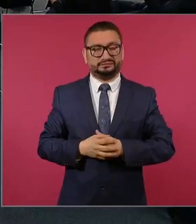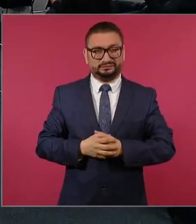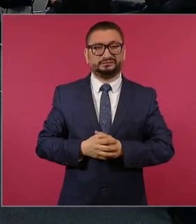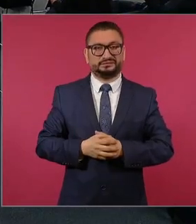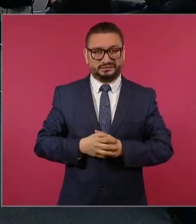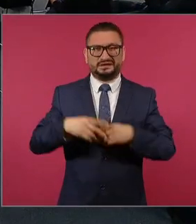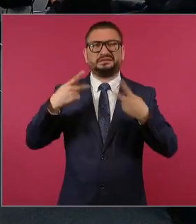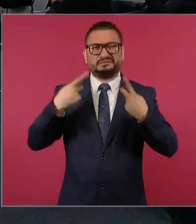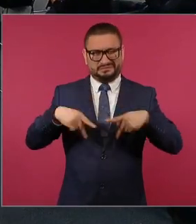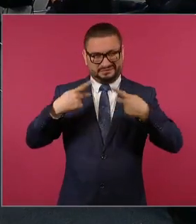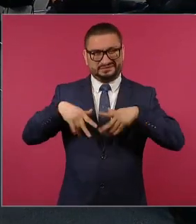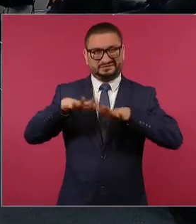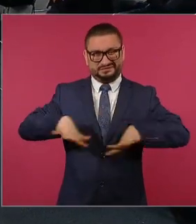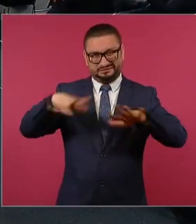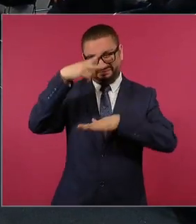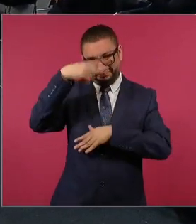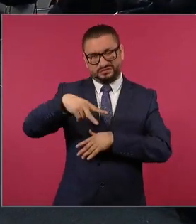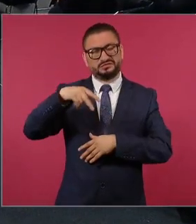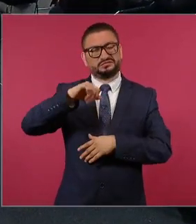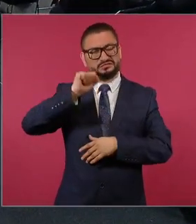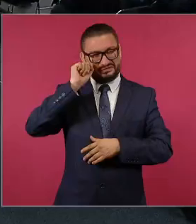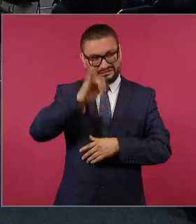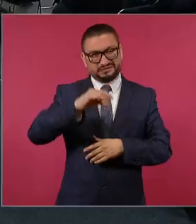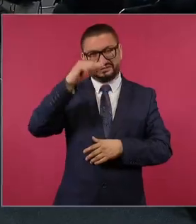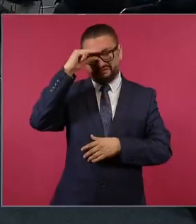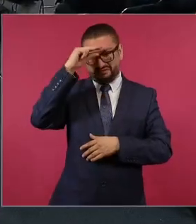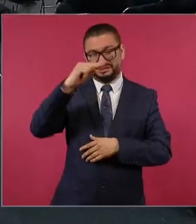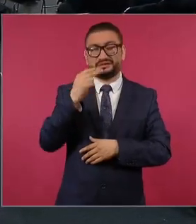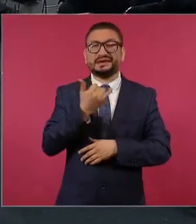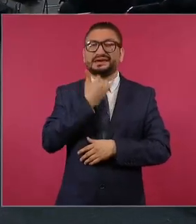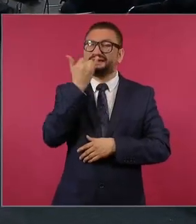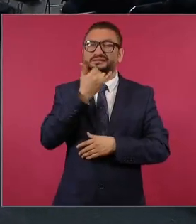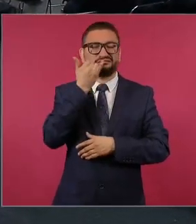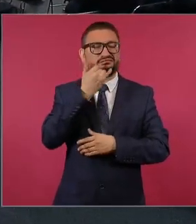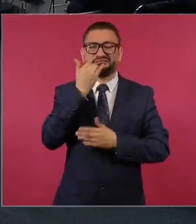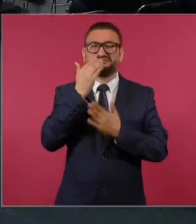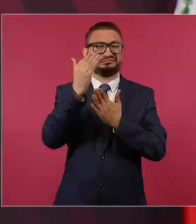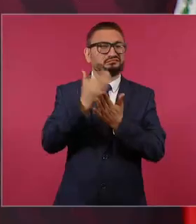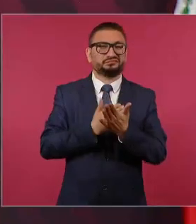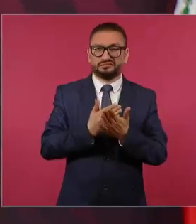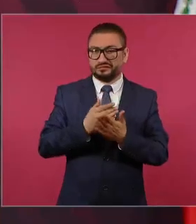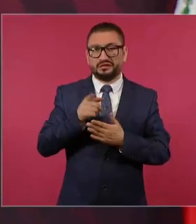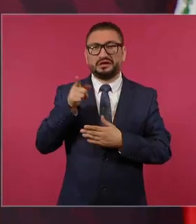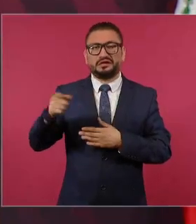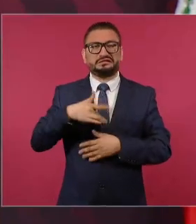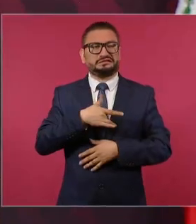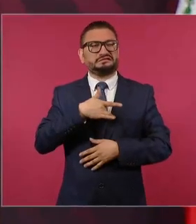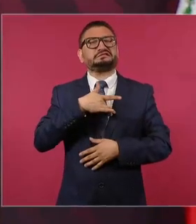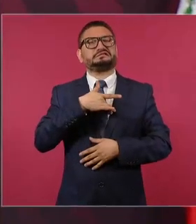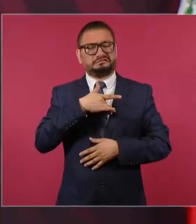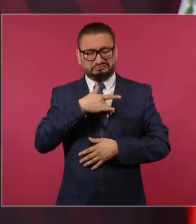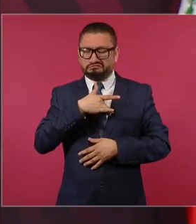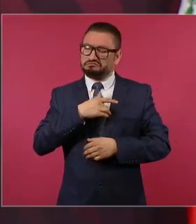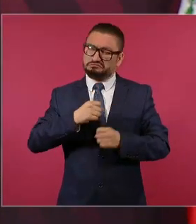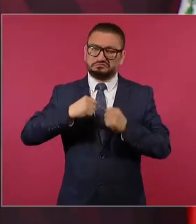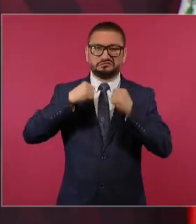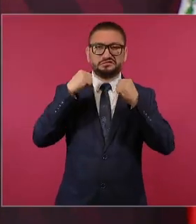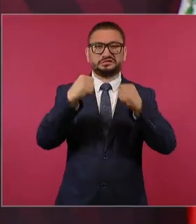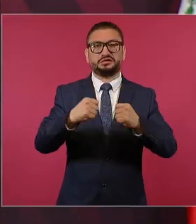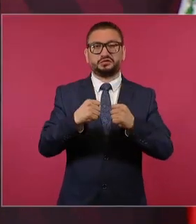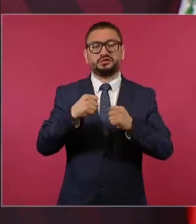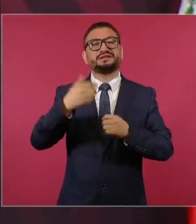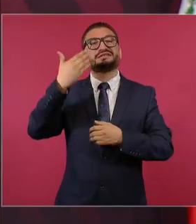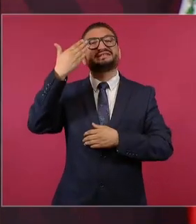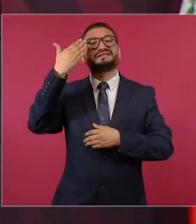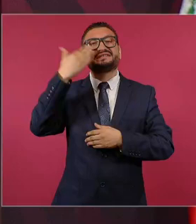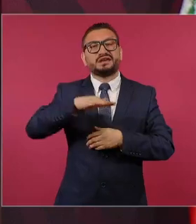el pueblo sí es sabio, se equivoca menos, tiene un instinto certero, sabe lo que le conviene y